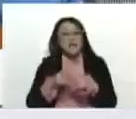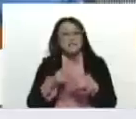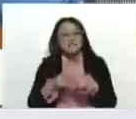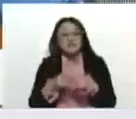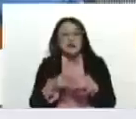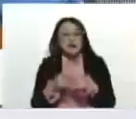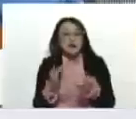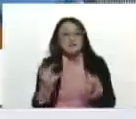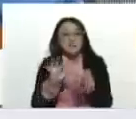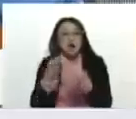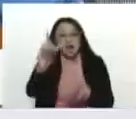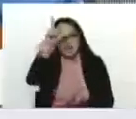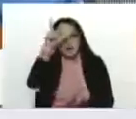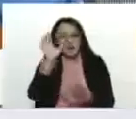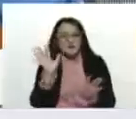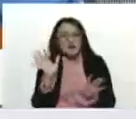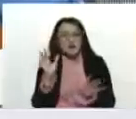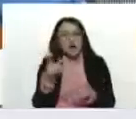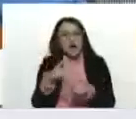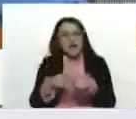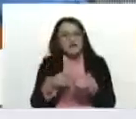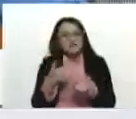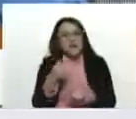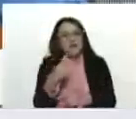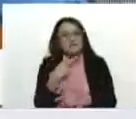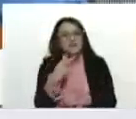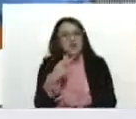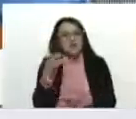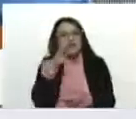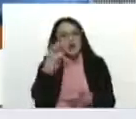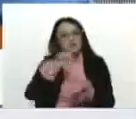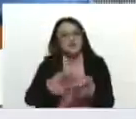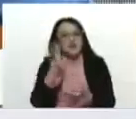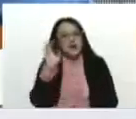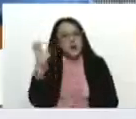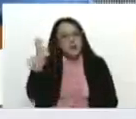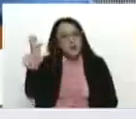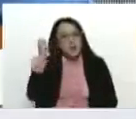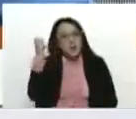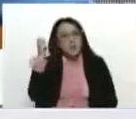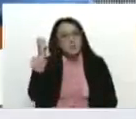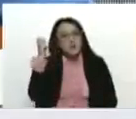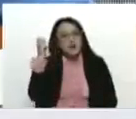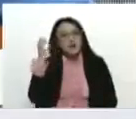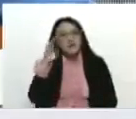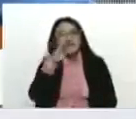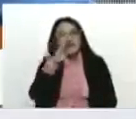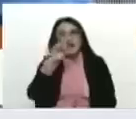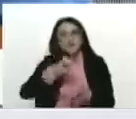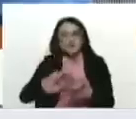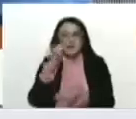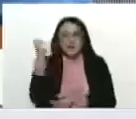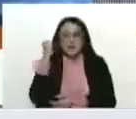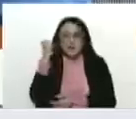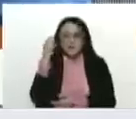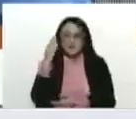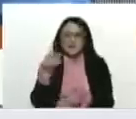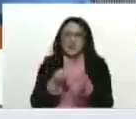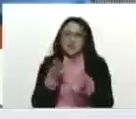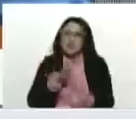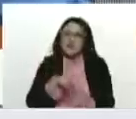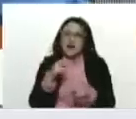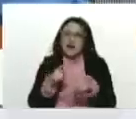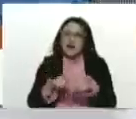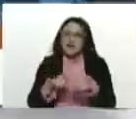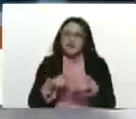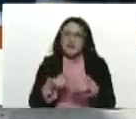una moneda común Grecia tiene voz en el Banco Central europeo El Banco Central europeo sabe dónde queda Grecia pregúntele un burócrata de